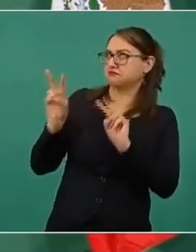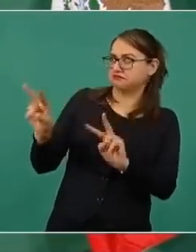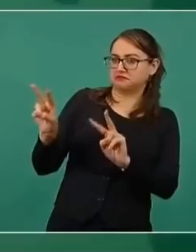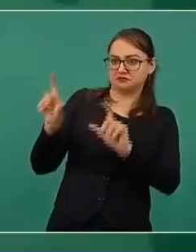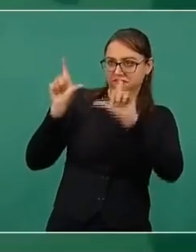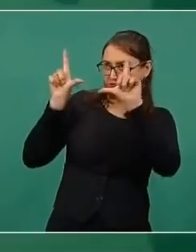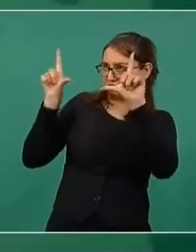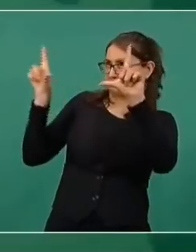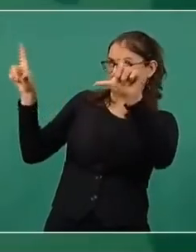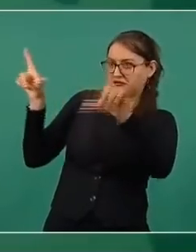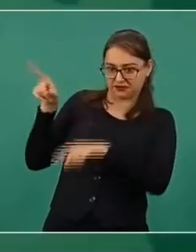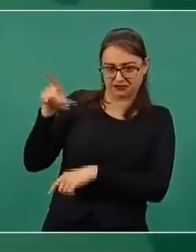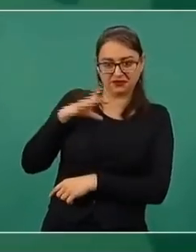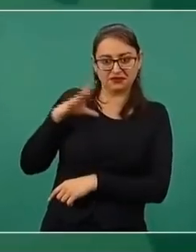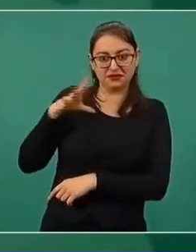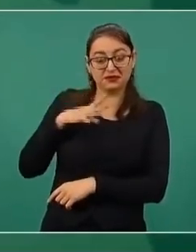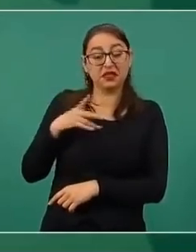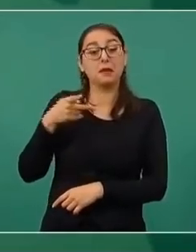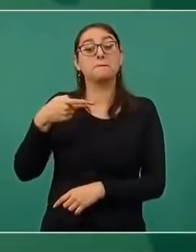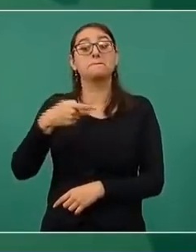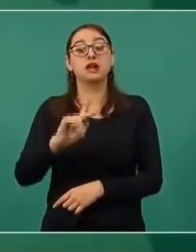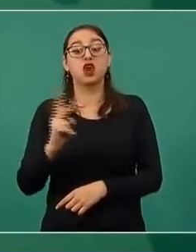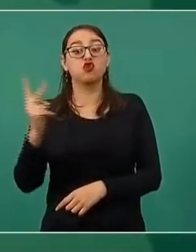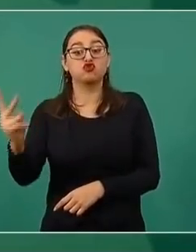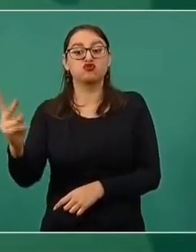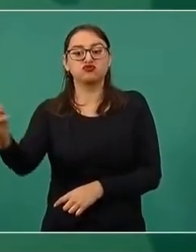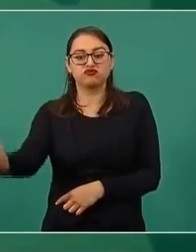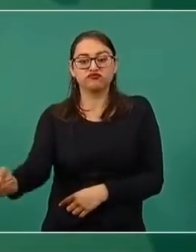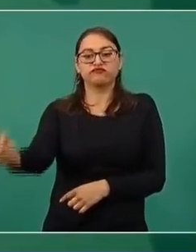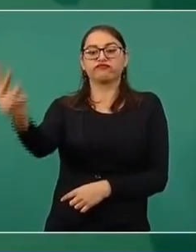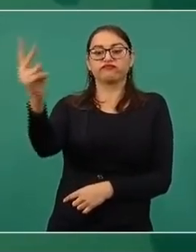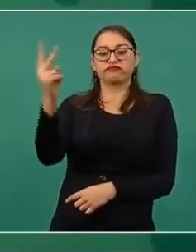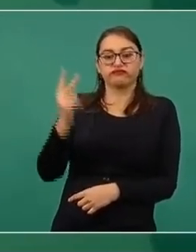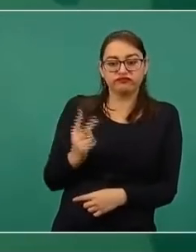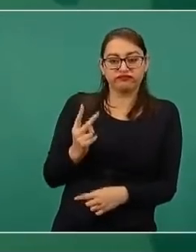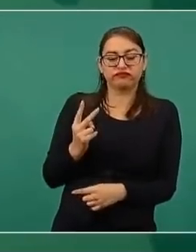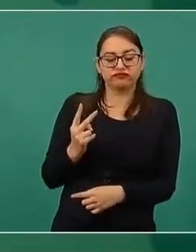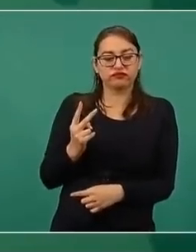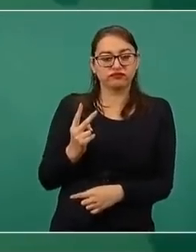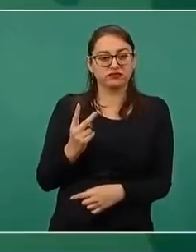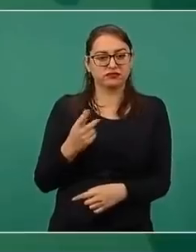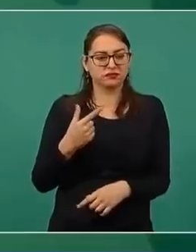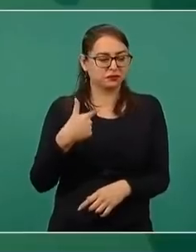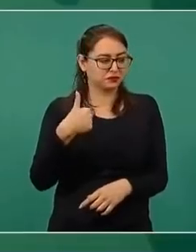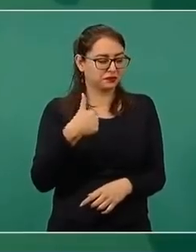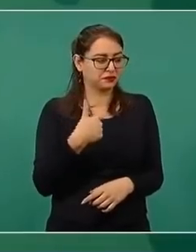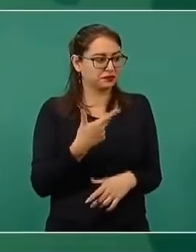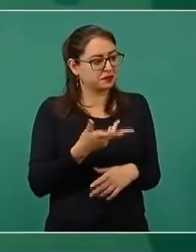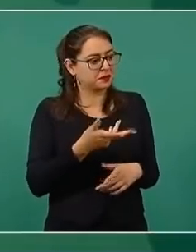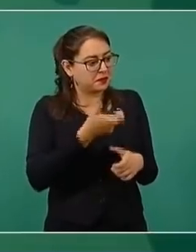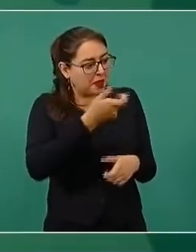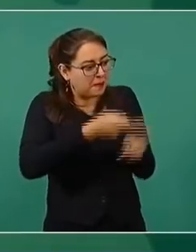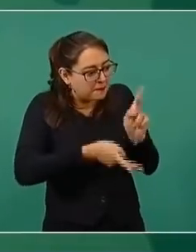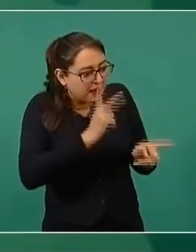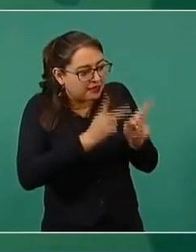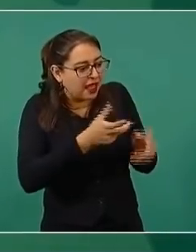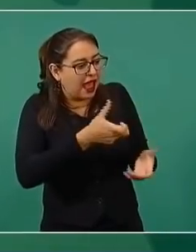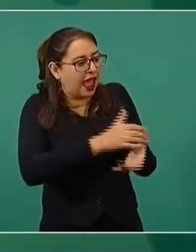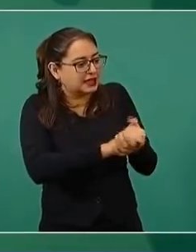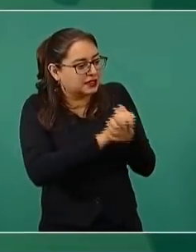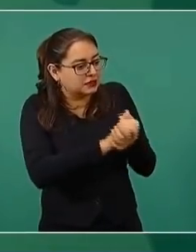Pero salen a saludarme y como ven que estoy viendo la